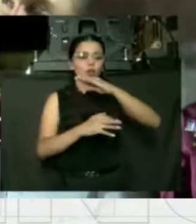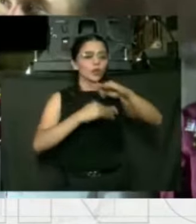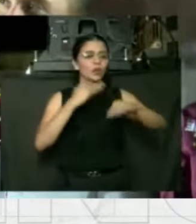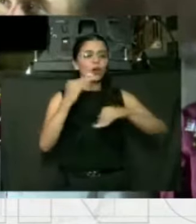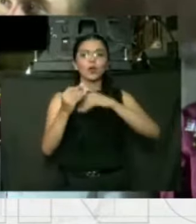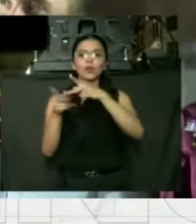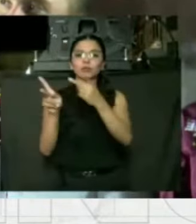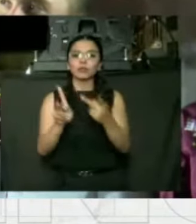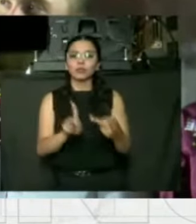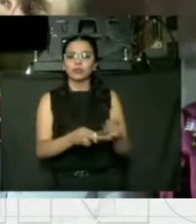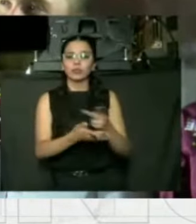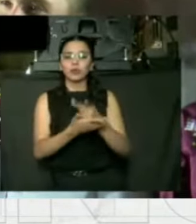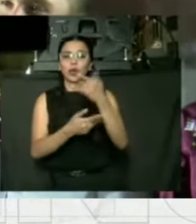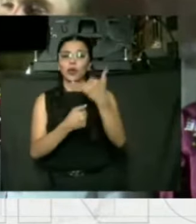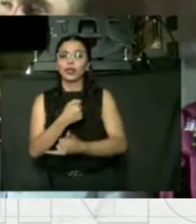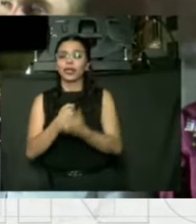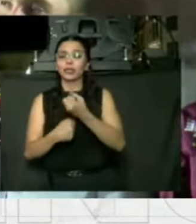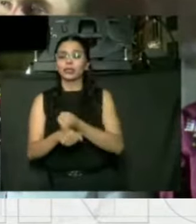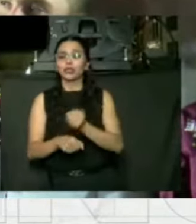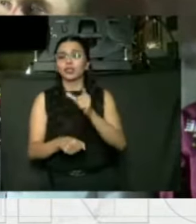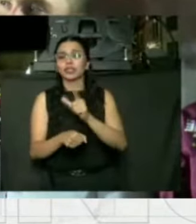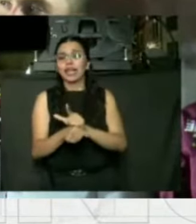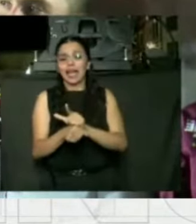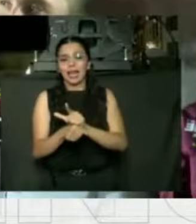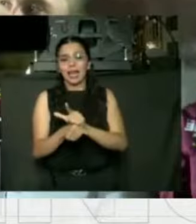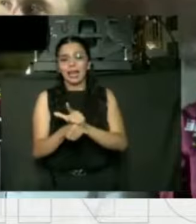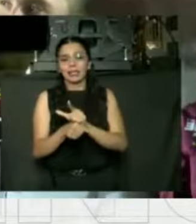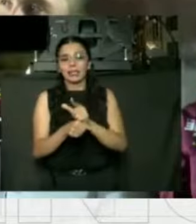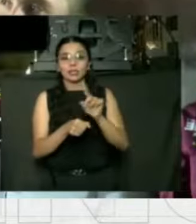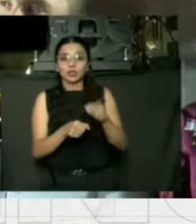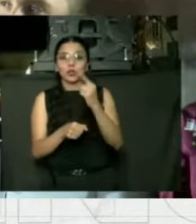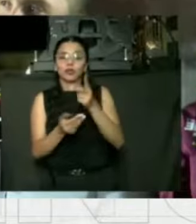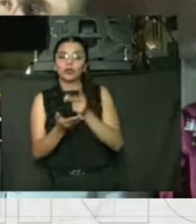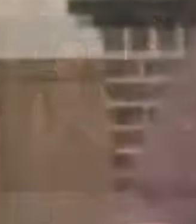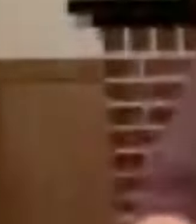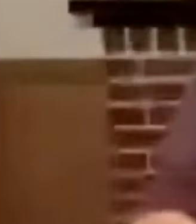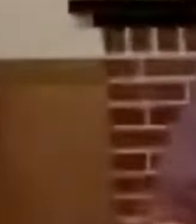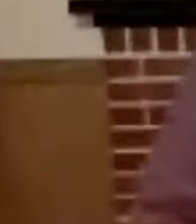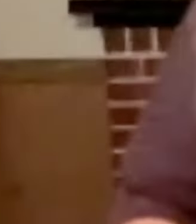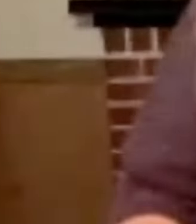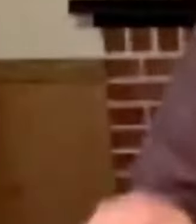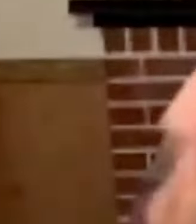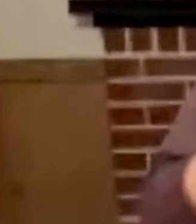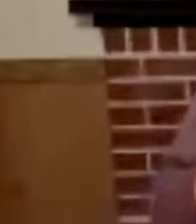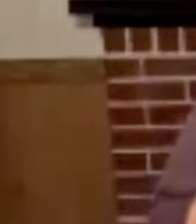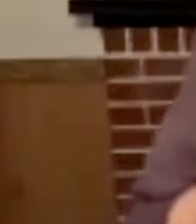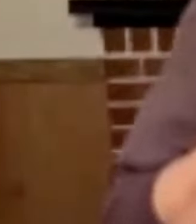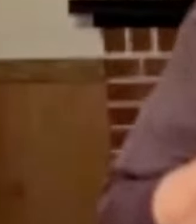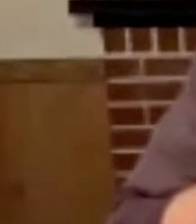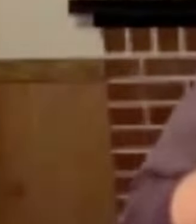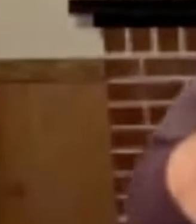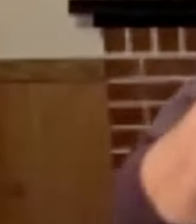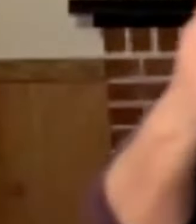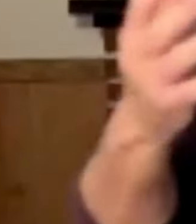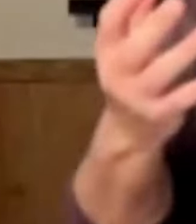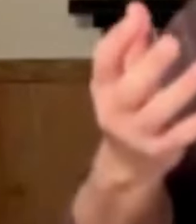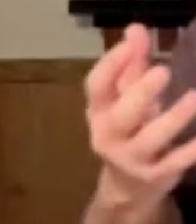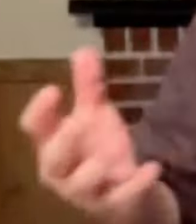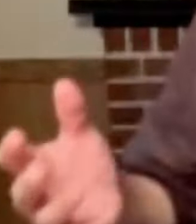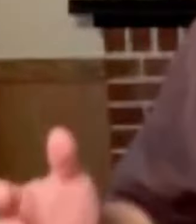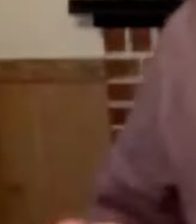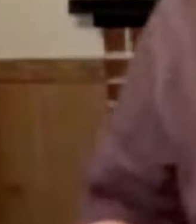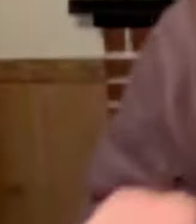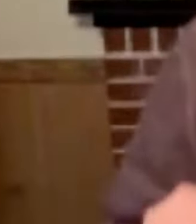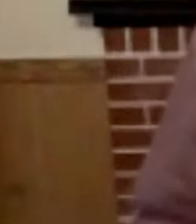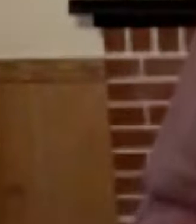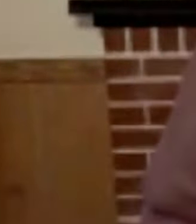programas sociales que se han convertido en derechos. Bueno, pues ahí lo tiene usted. Mire, sé que las